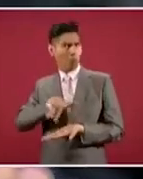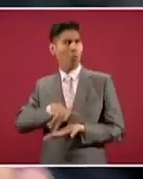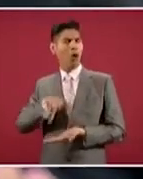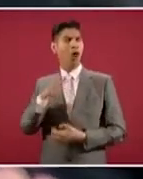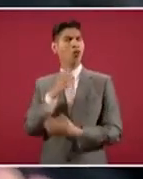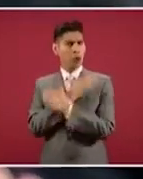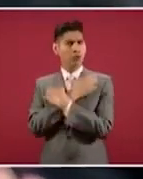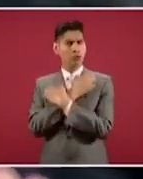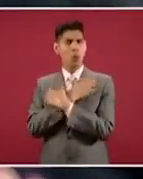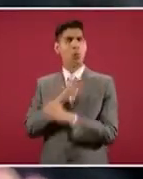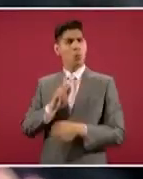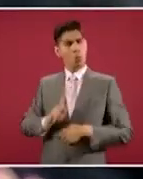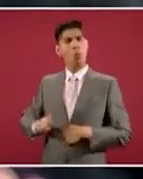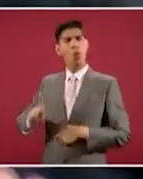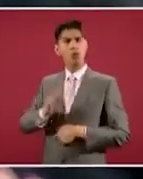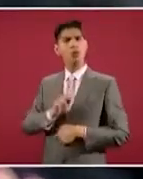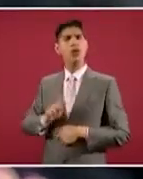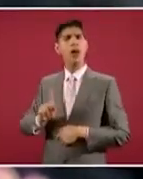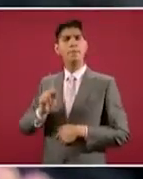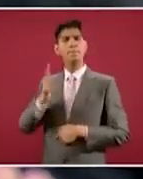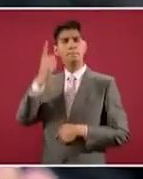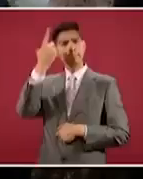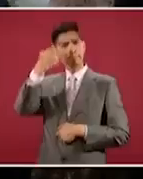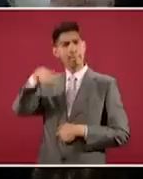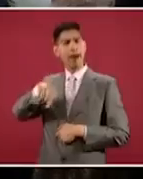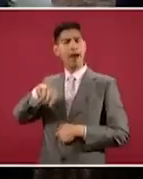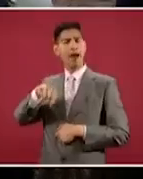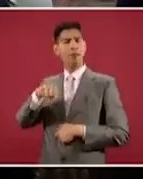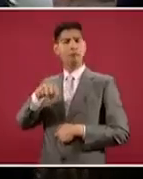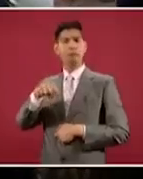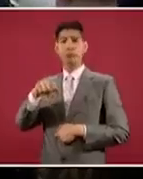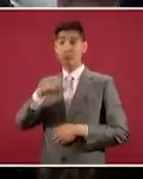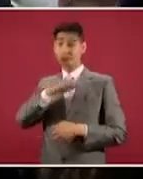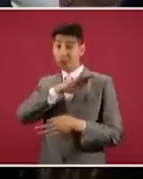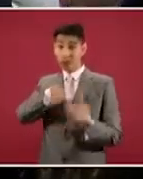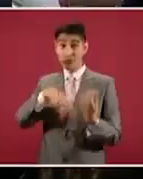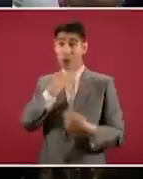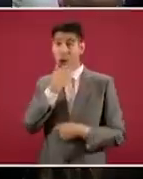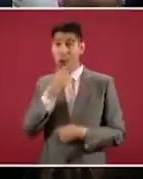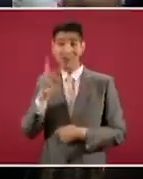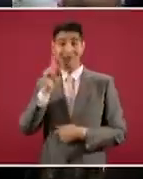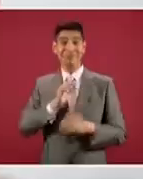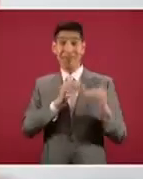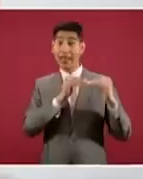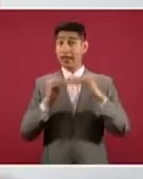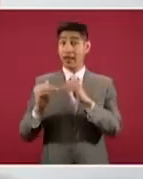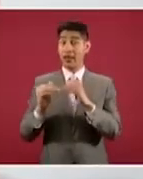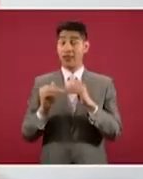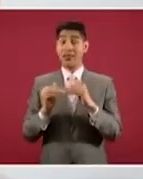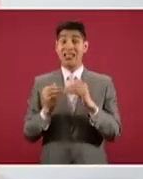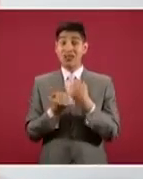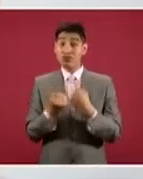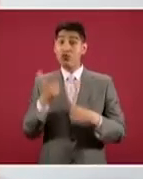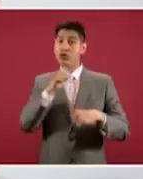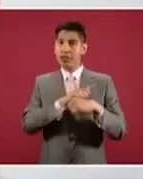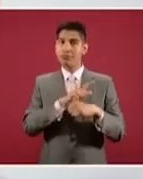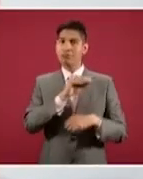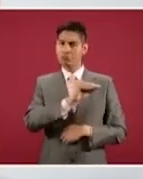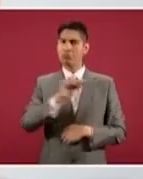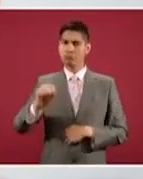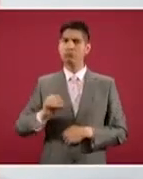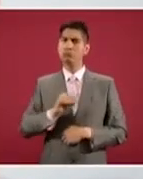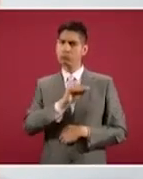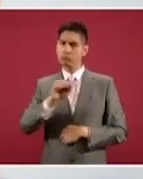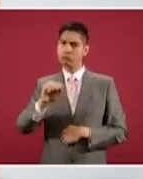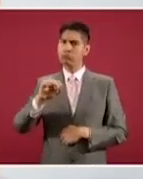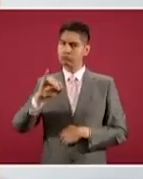pública para que siga habiendo equidad y movilidad social y